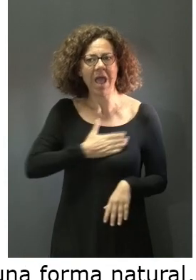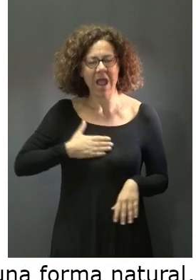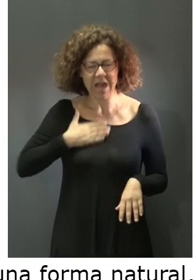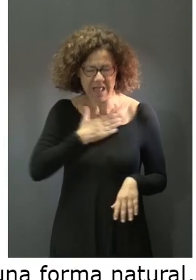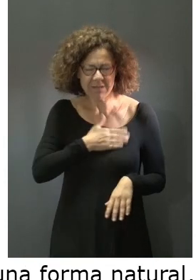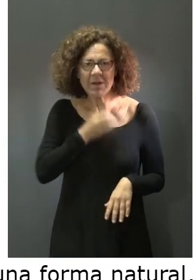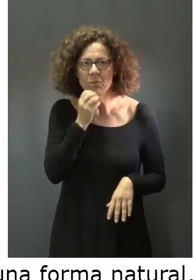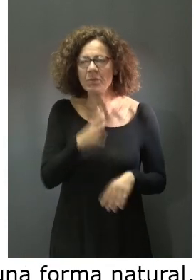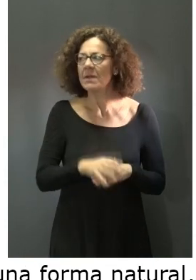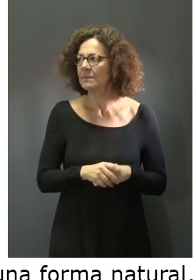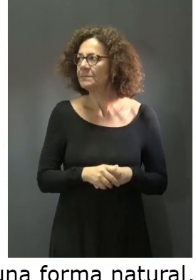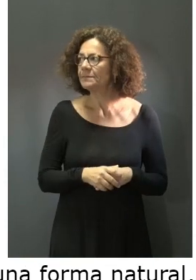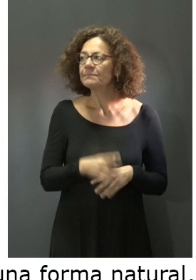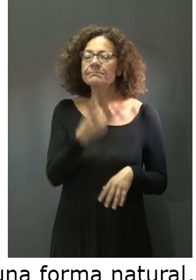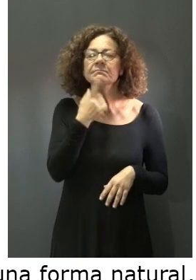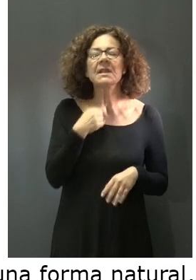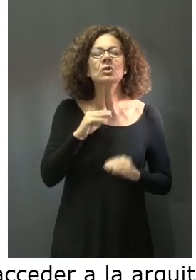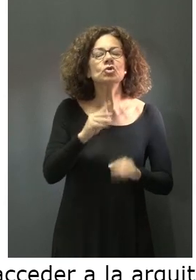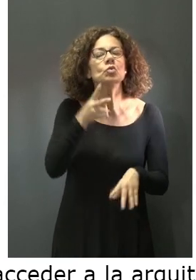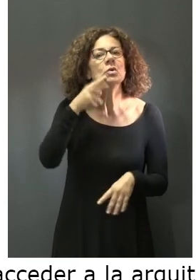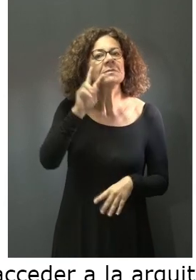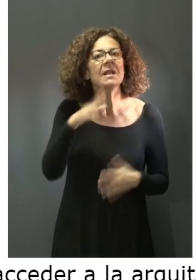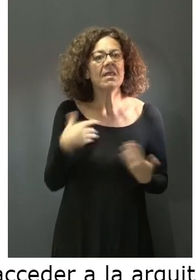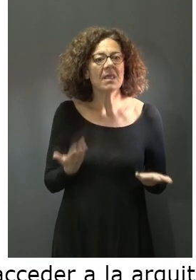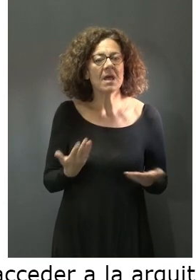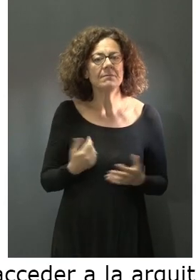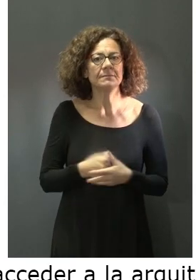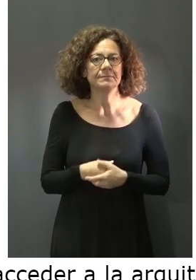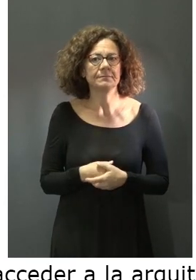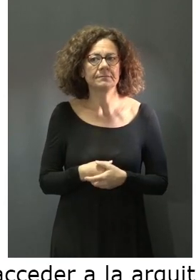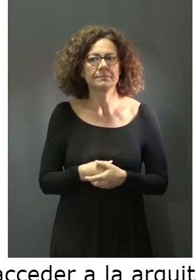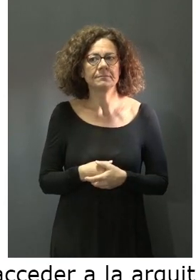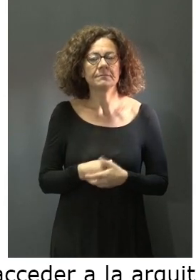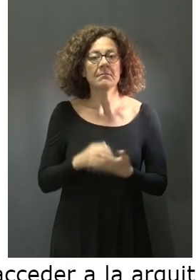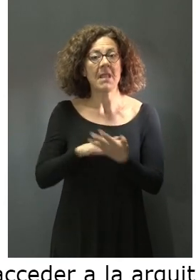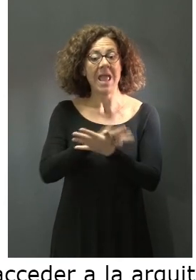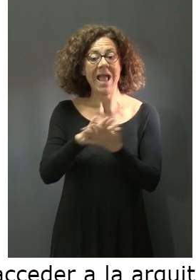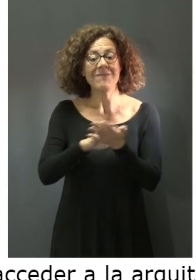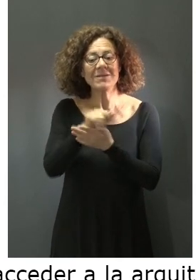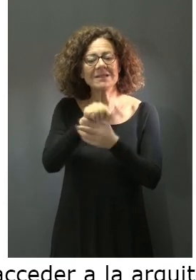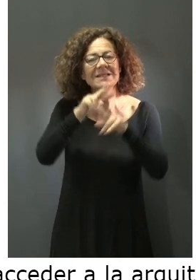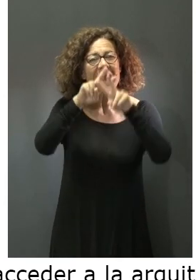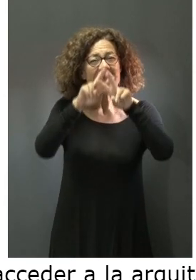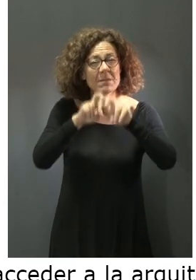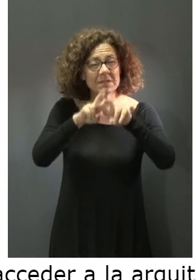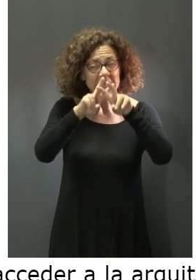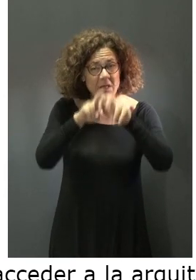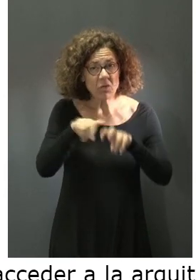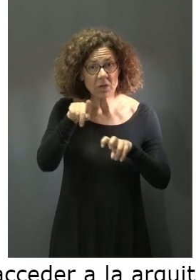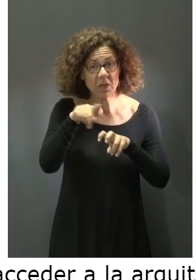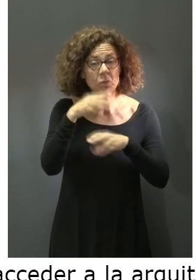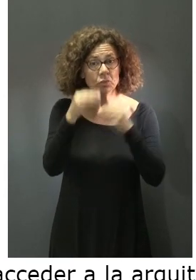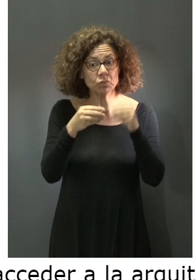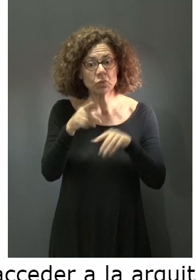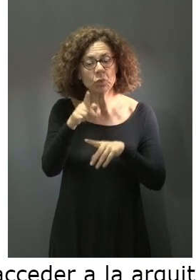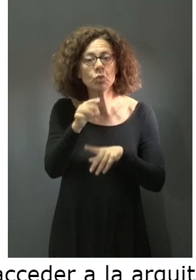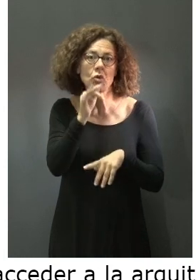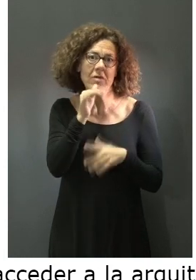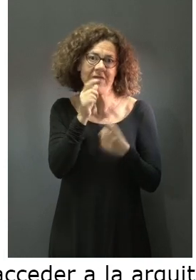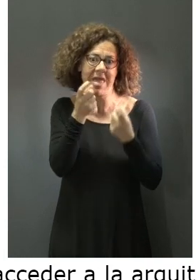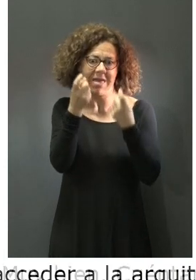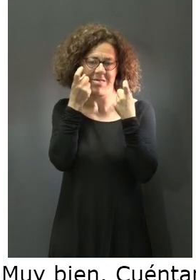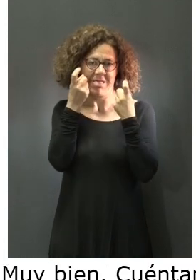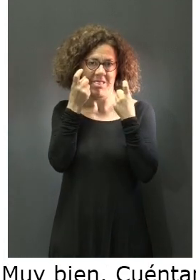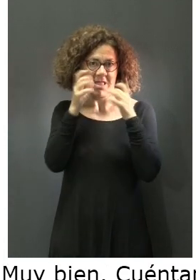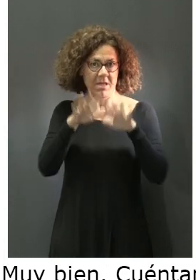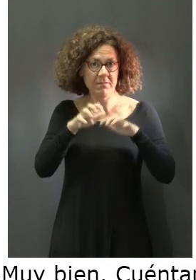Sí, sí, sí. Cuéntanos cuál es tu experiencia, ¿no? Nos hablabas de esta investigación que hiciste cuando eras una estudiante.